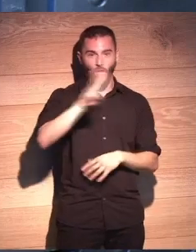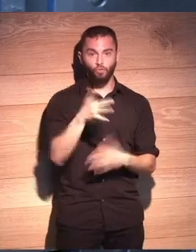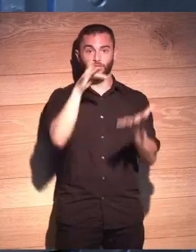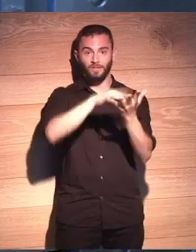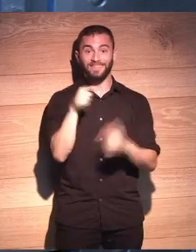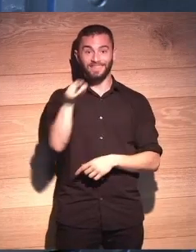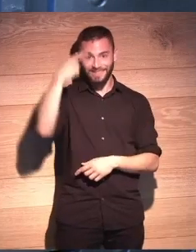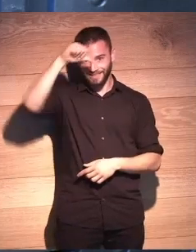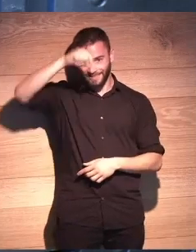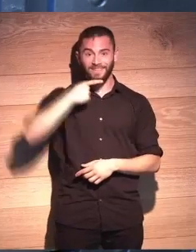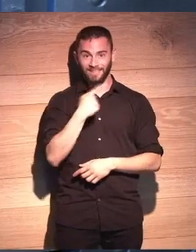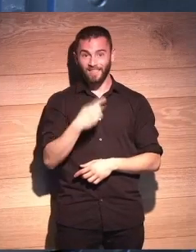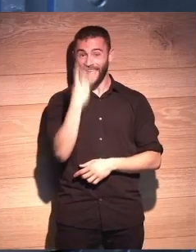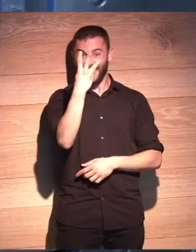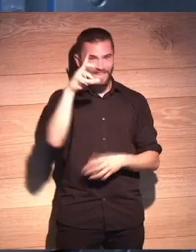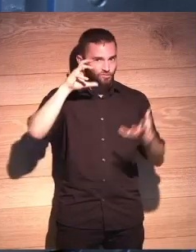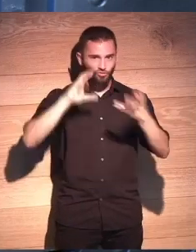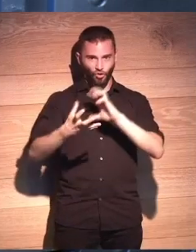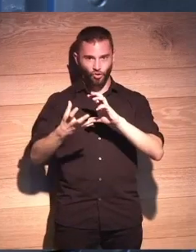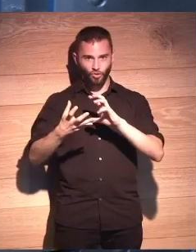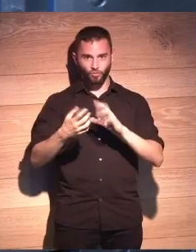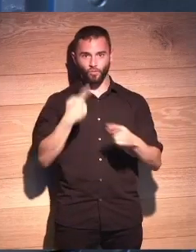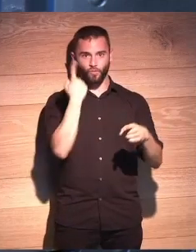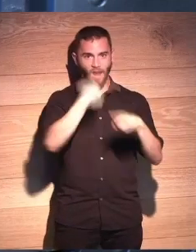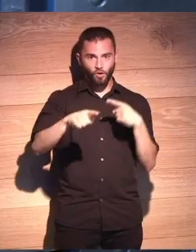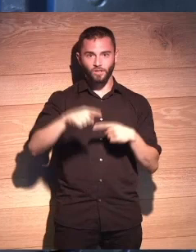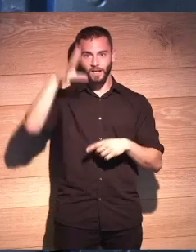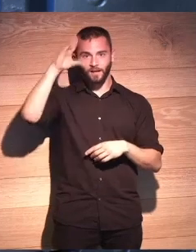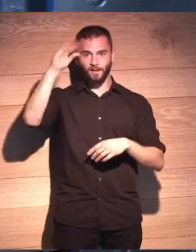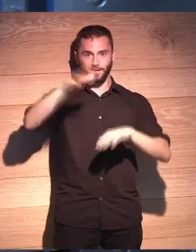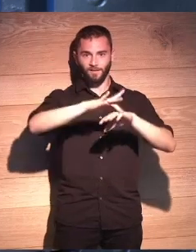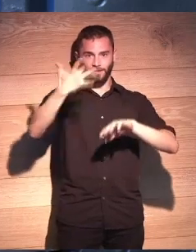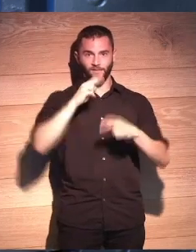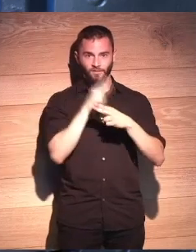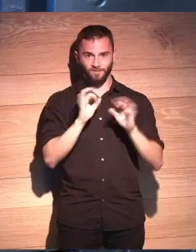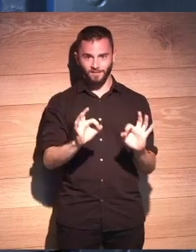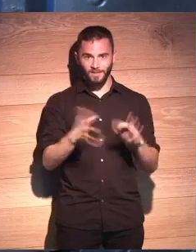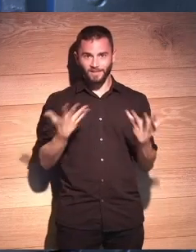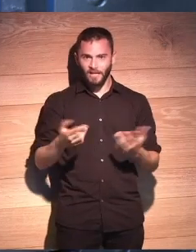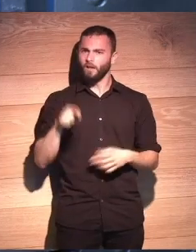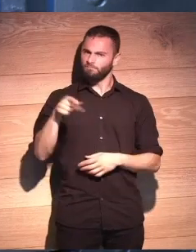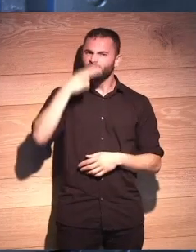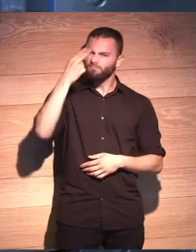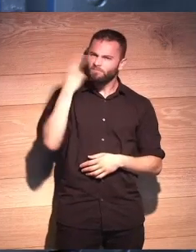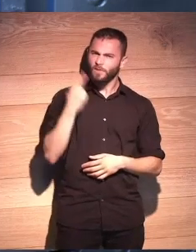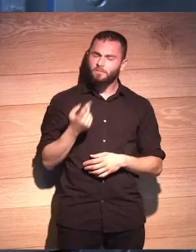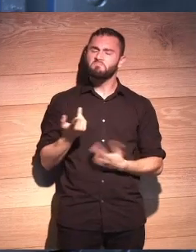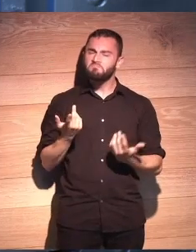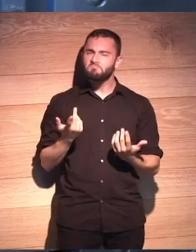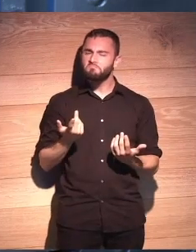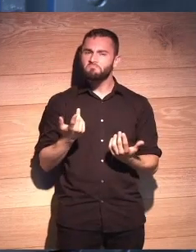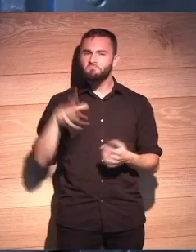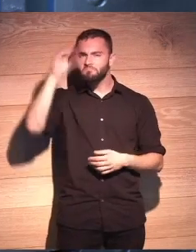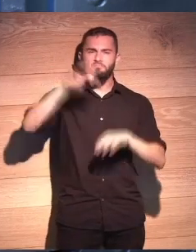en la conferencia, tres chiflados deciden hacer una cosa que llaman inteligencia artificial. Y entonces él se interesó por la inteligencia